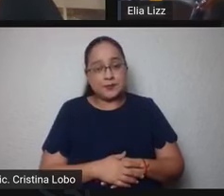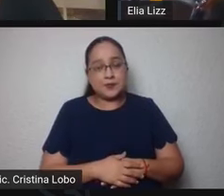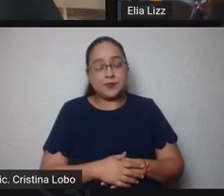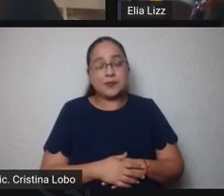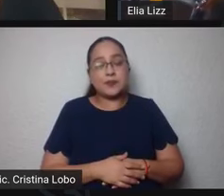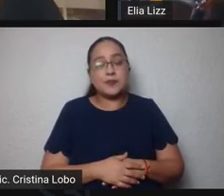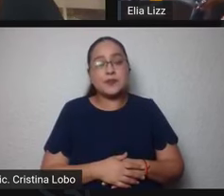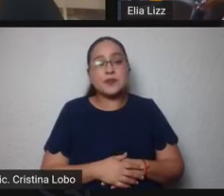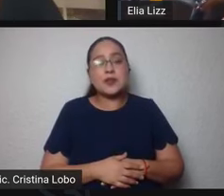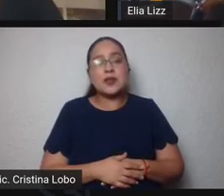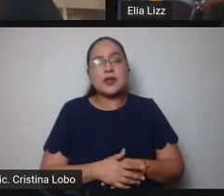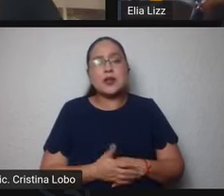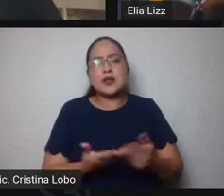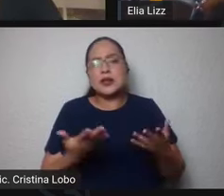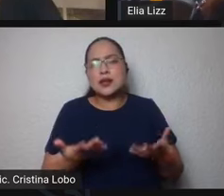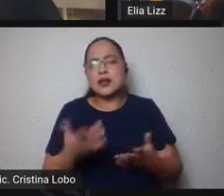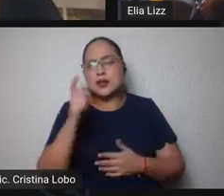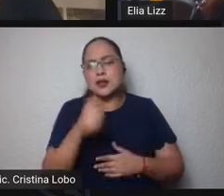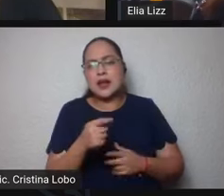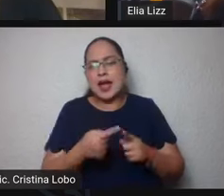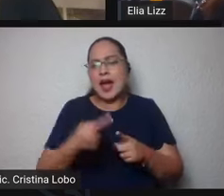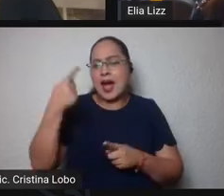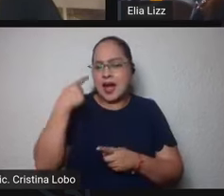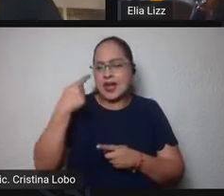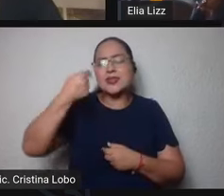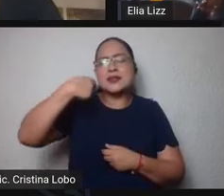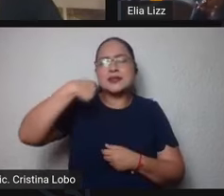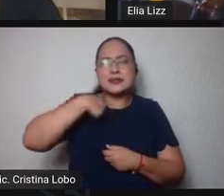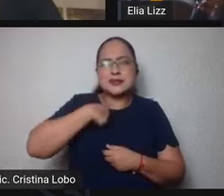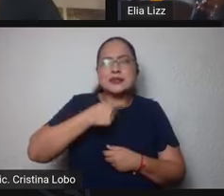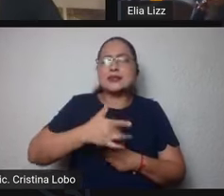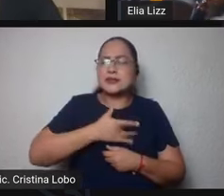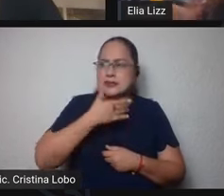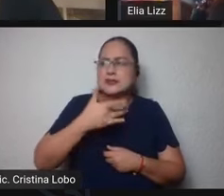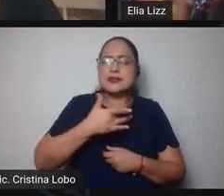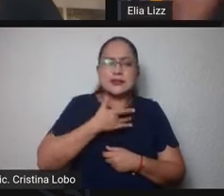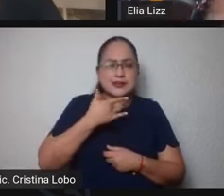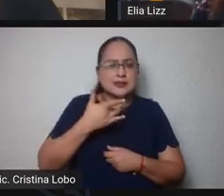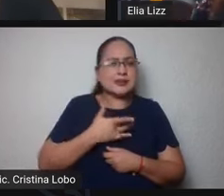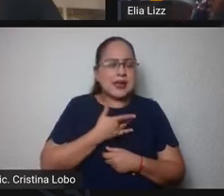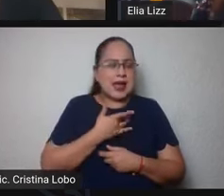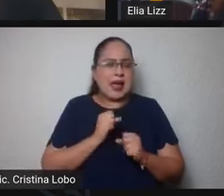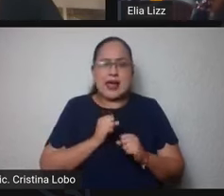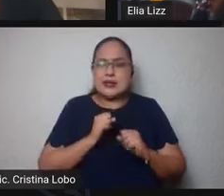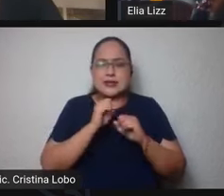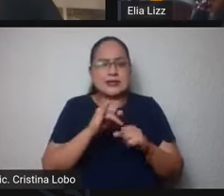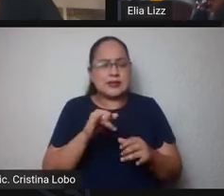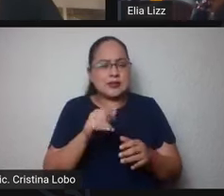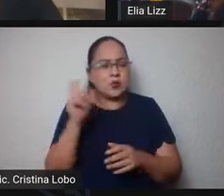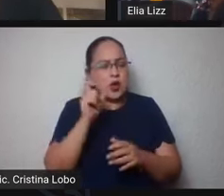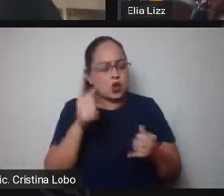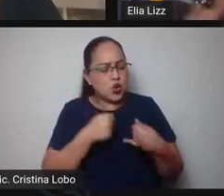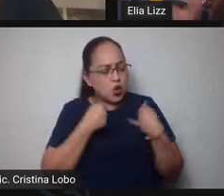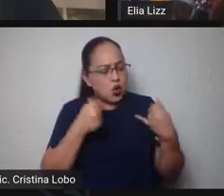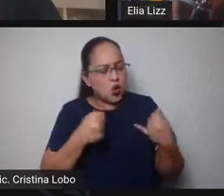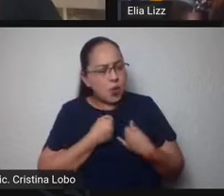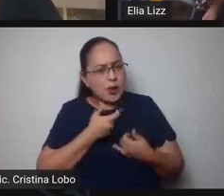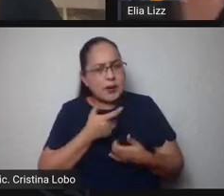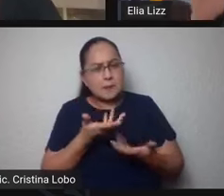lésbica, la traías desde antes. Eso se gesta en la adolescencia, principalmente